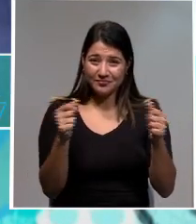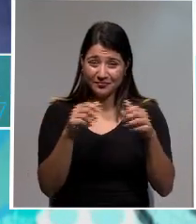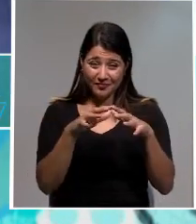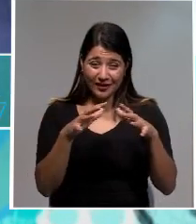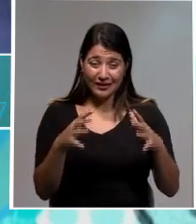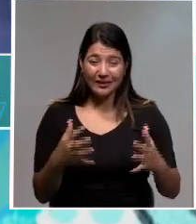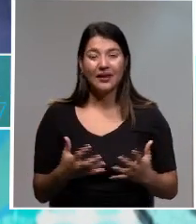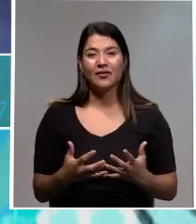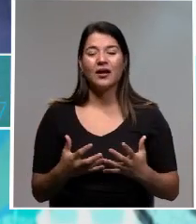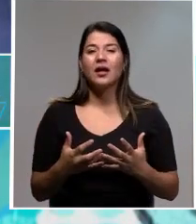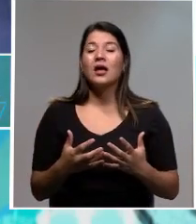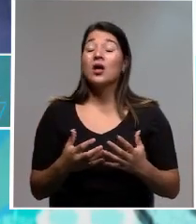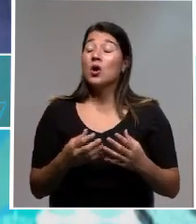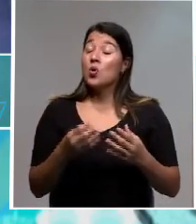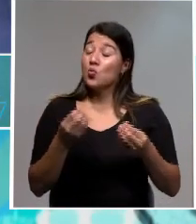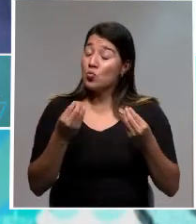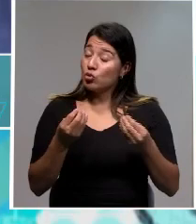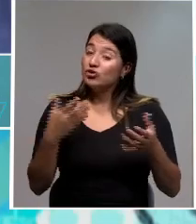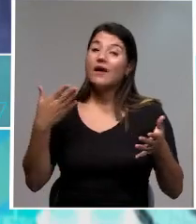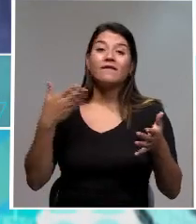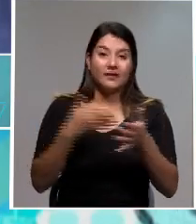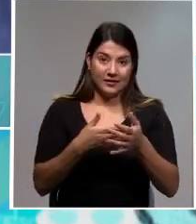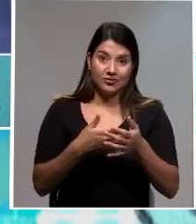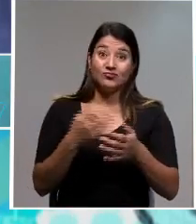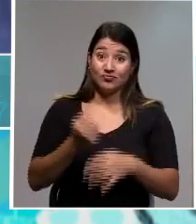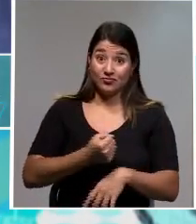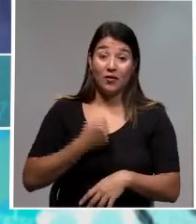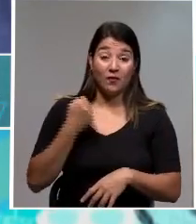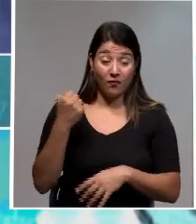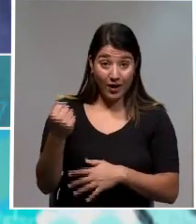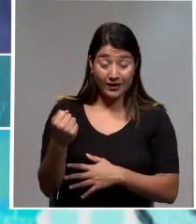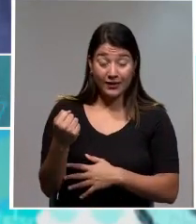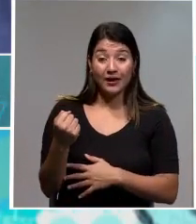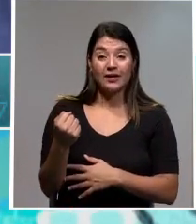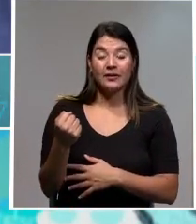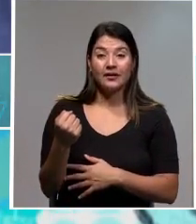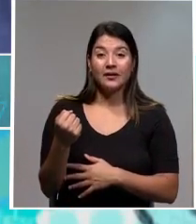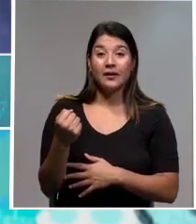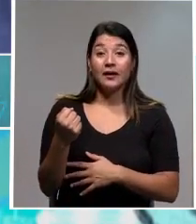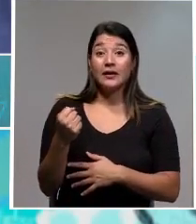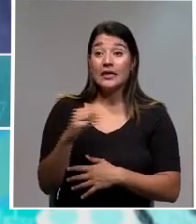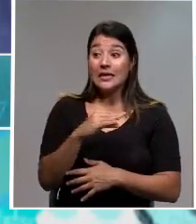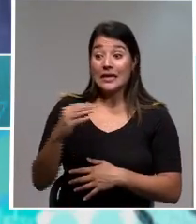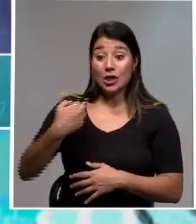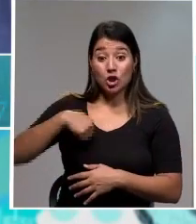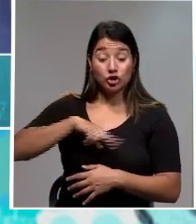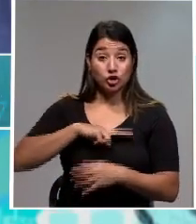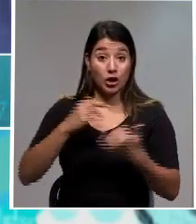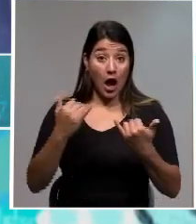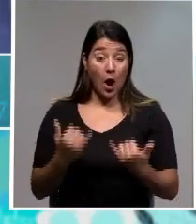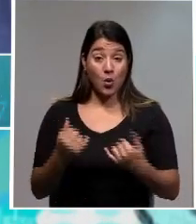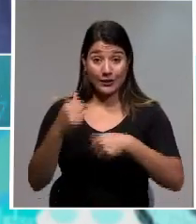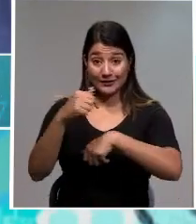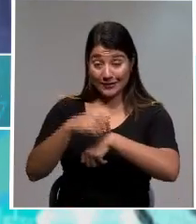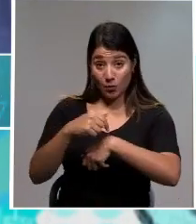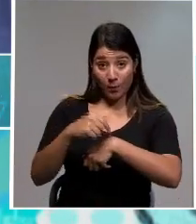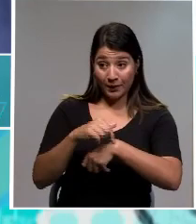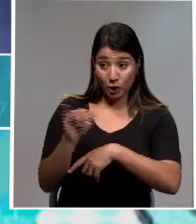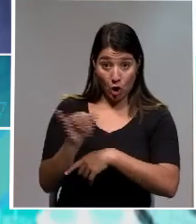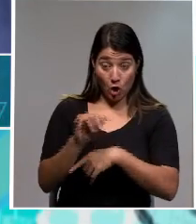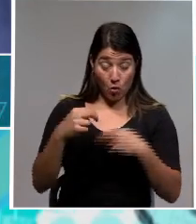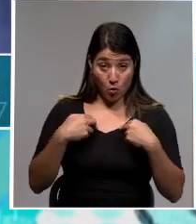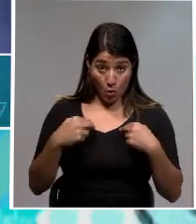Tierra, ha sido un impacto extraordinario, al punto tal de que nosotros en estos momentos, como seres humanos,